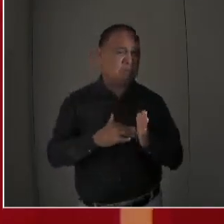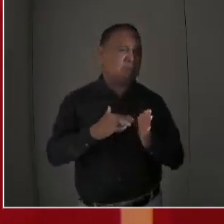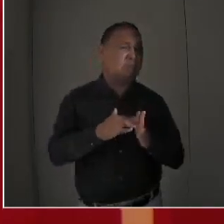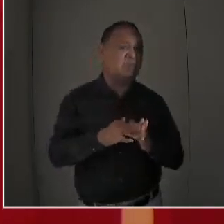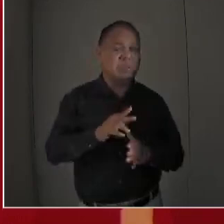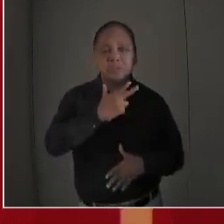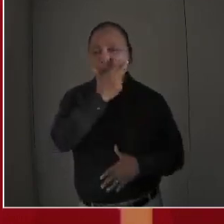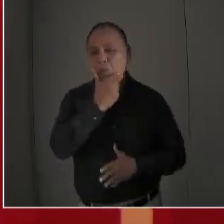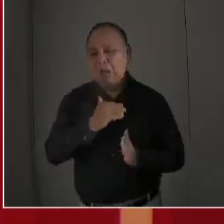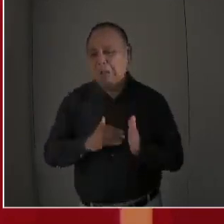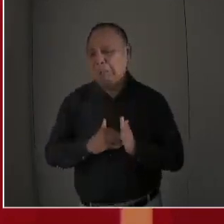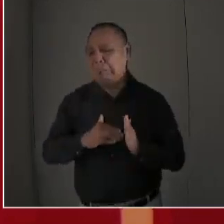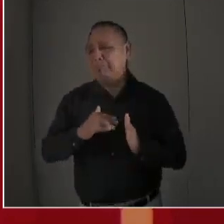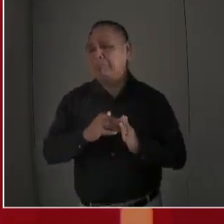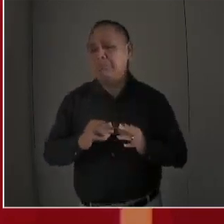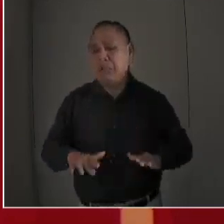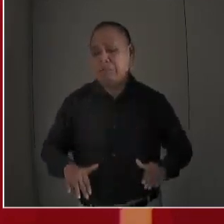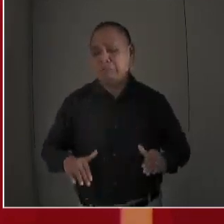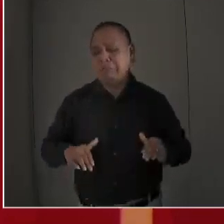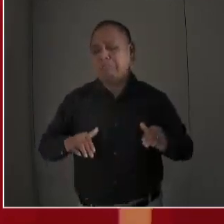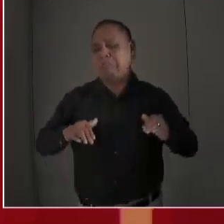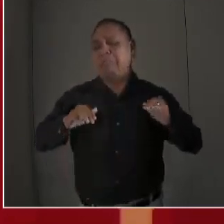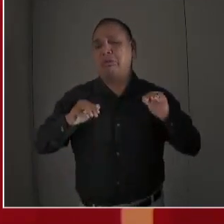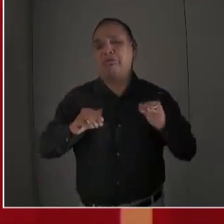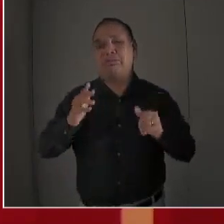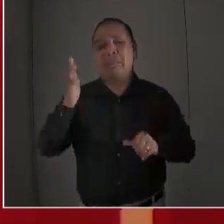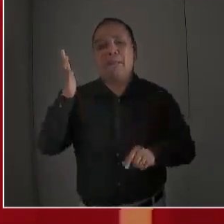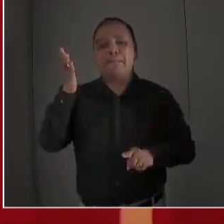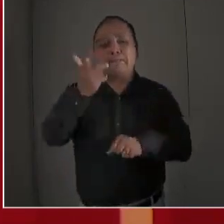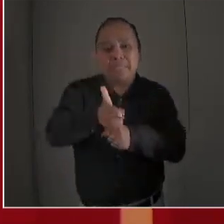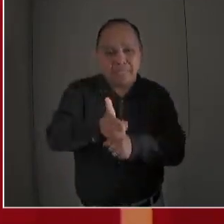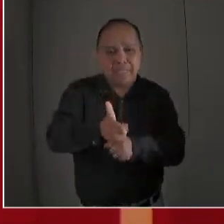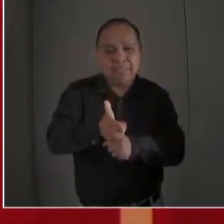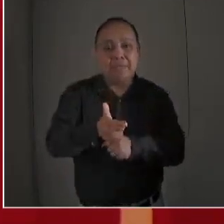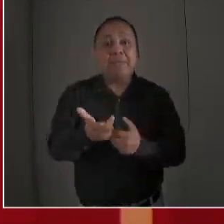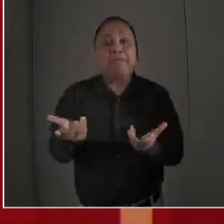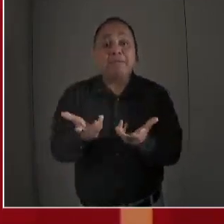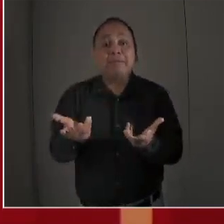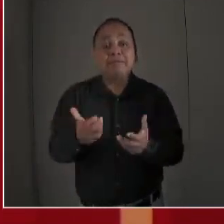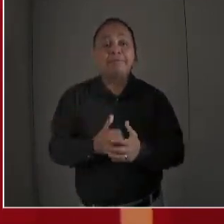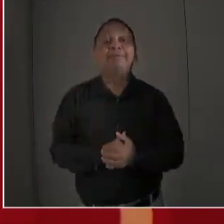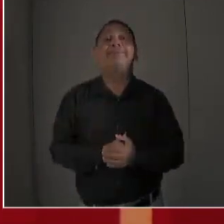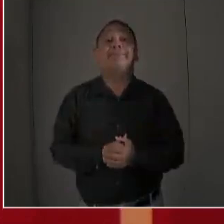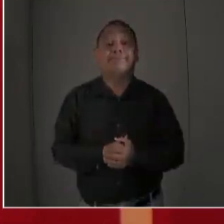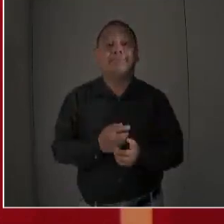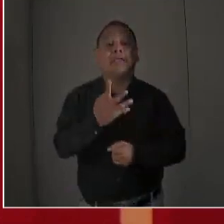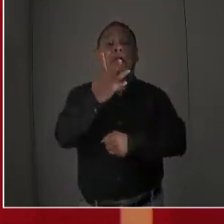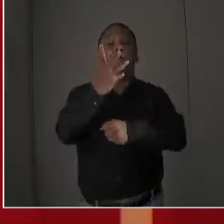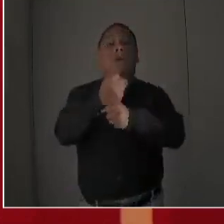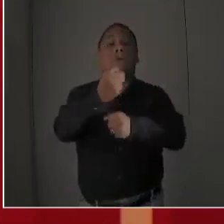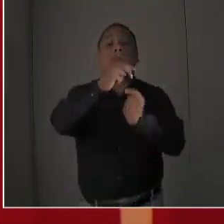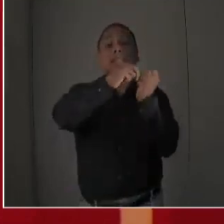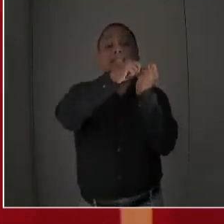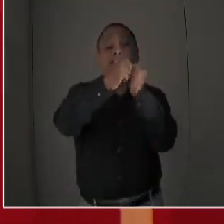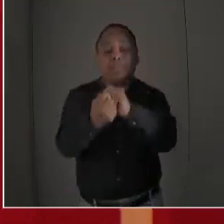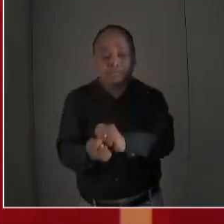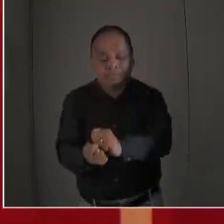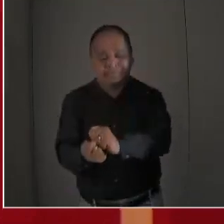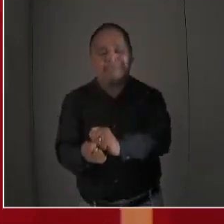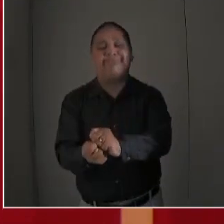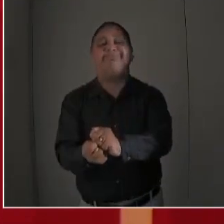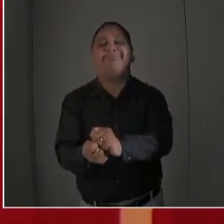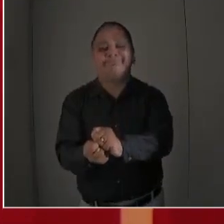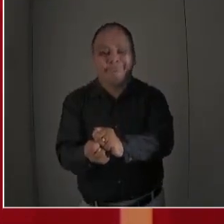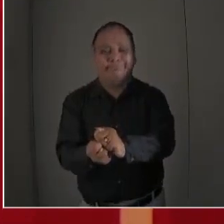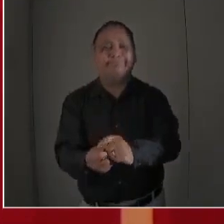y juntos y desde abajo, una hazaña que es la cuarta transformación de